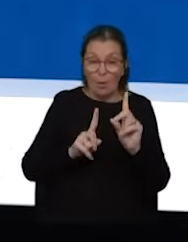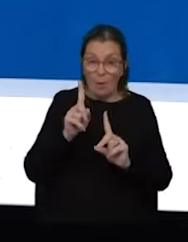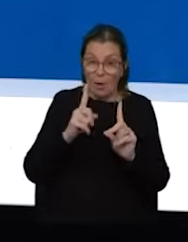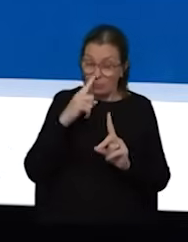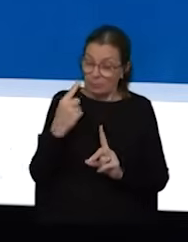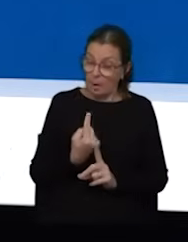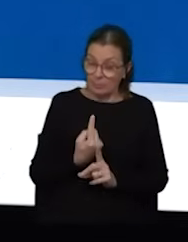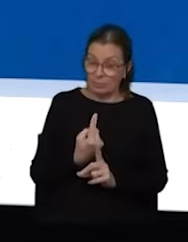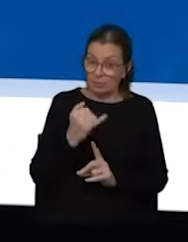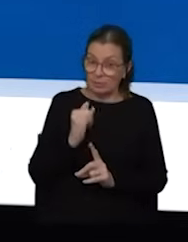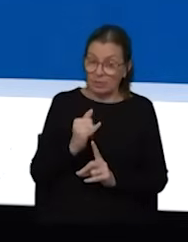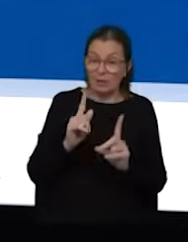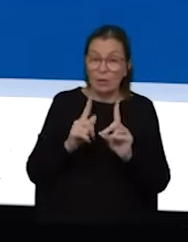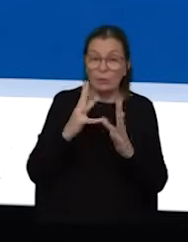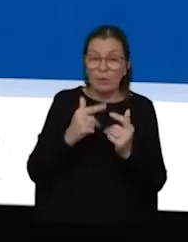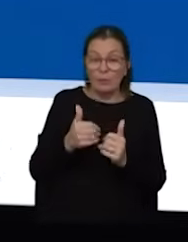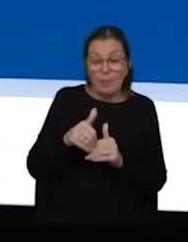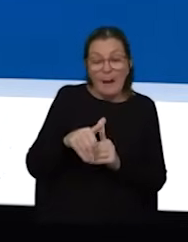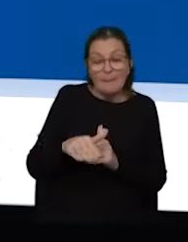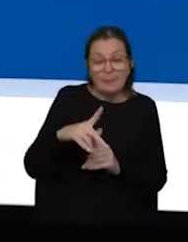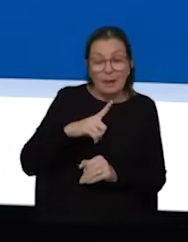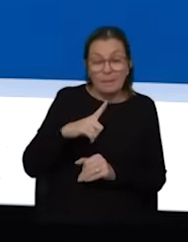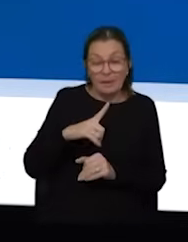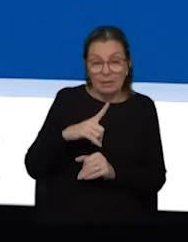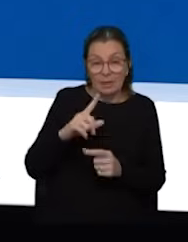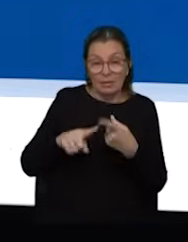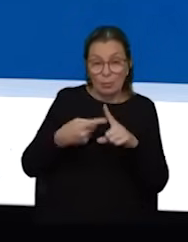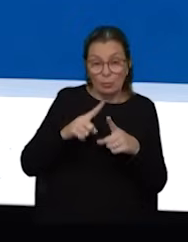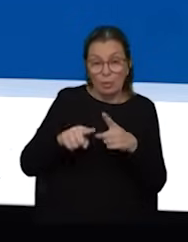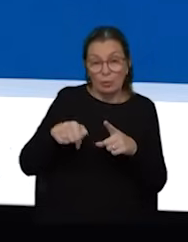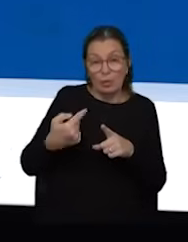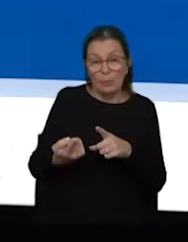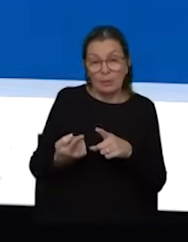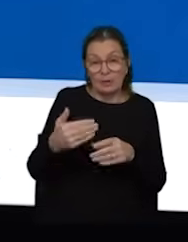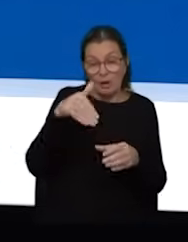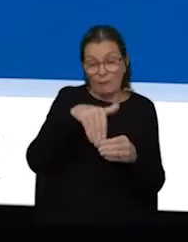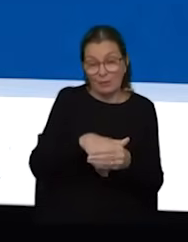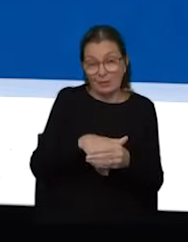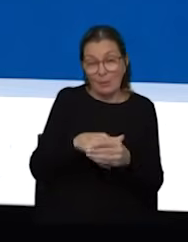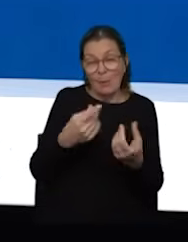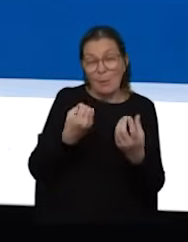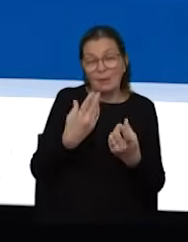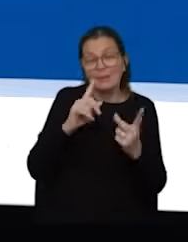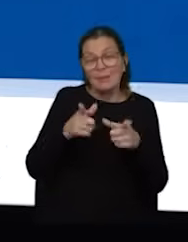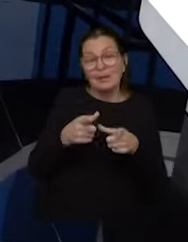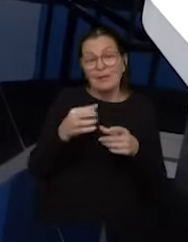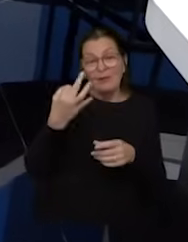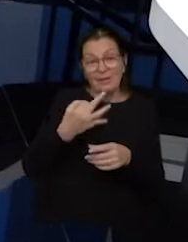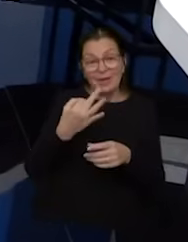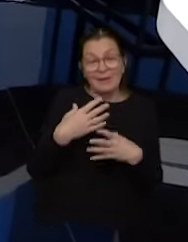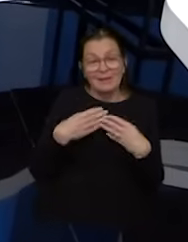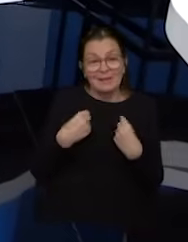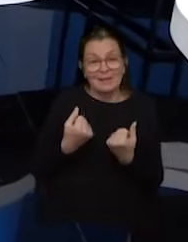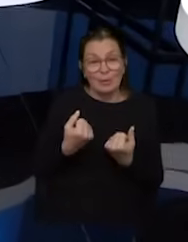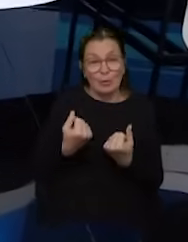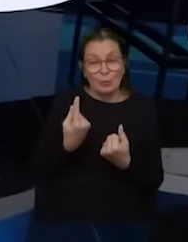urgente y que de alguna forma se postergue esta discusión para Lu de la interna porque también es cierto que el sentido de